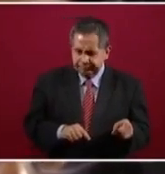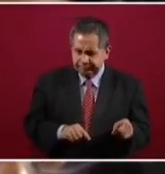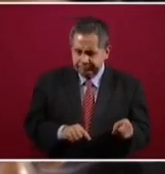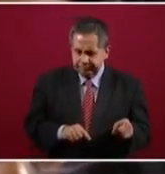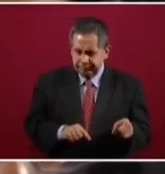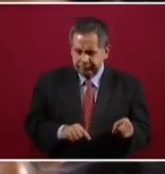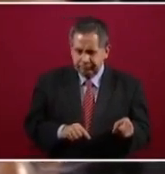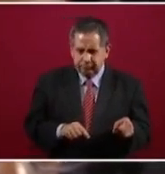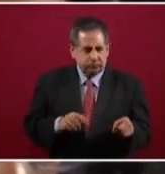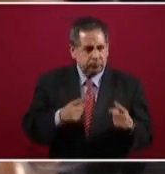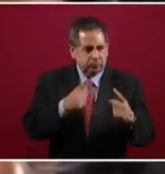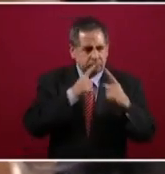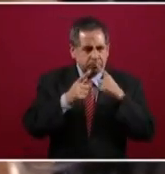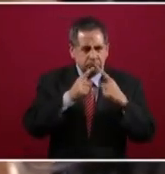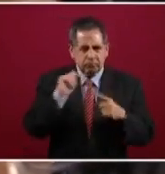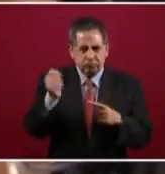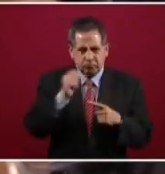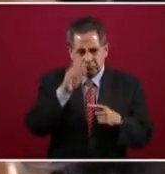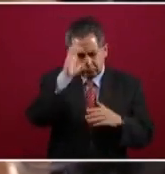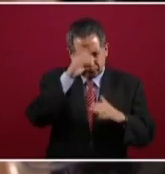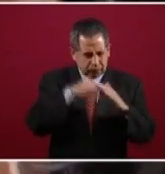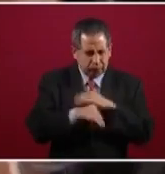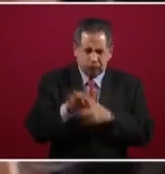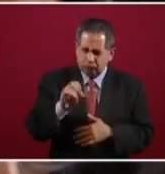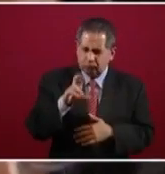Foro Consultivo Científico y Tecnológico,